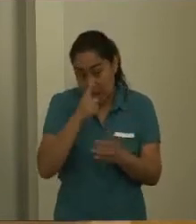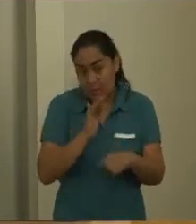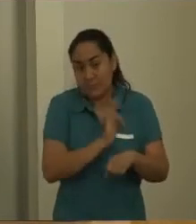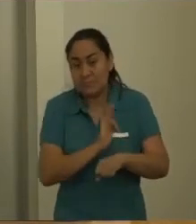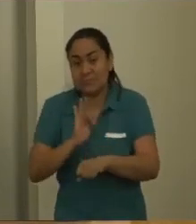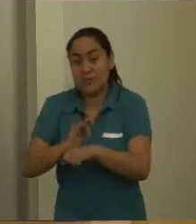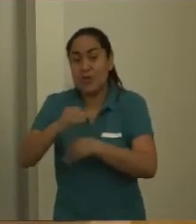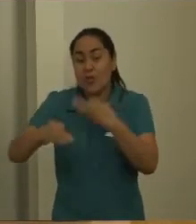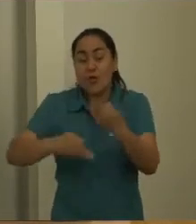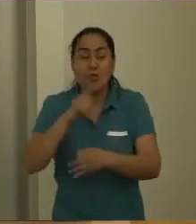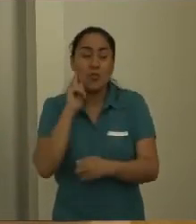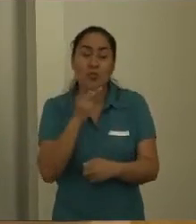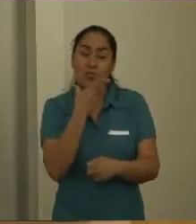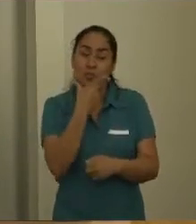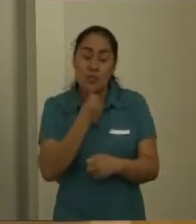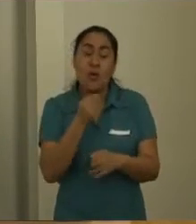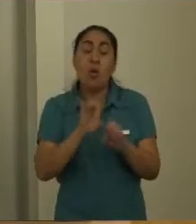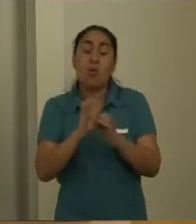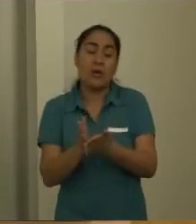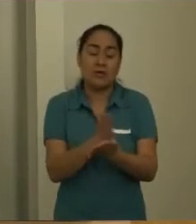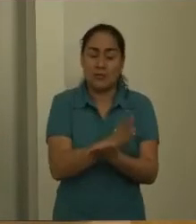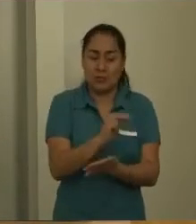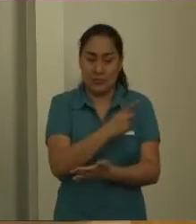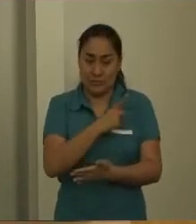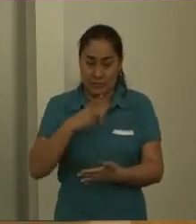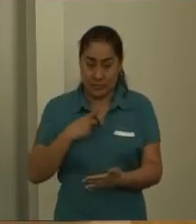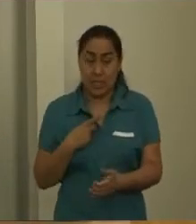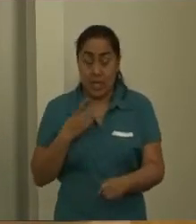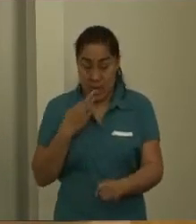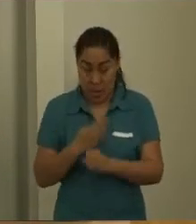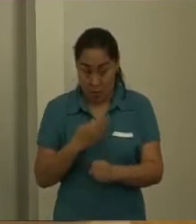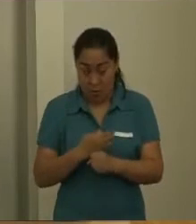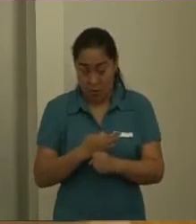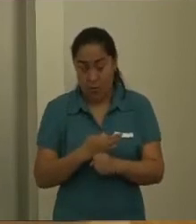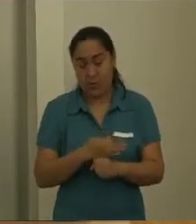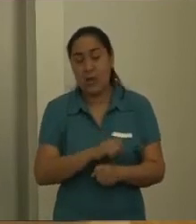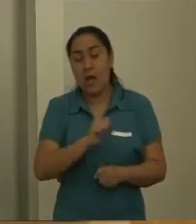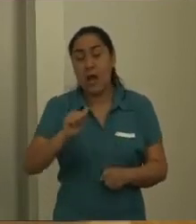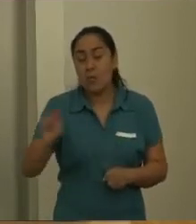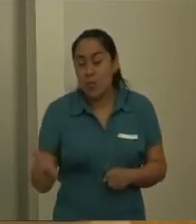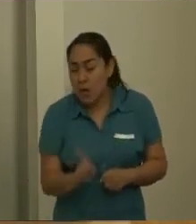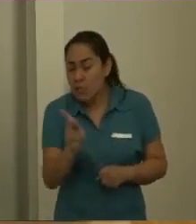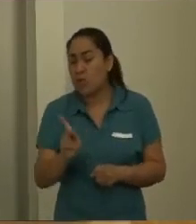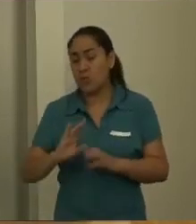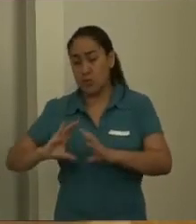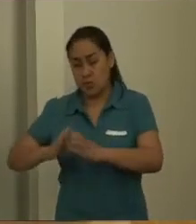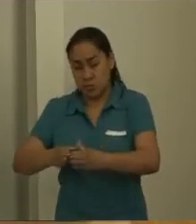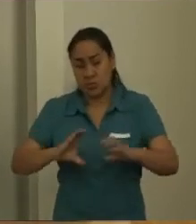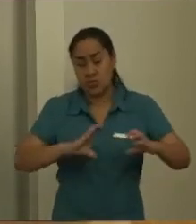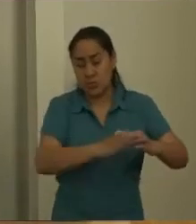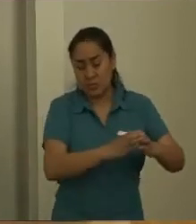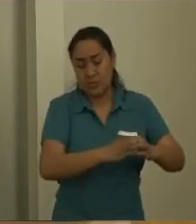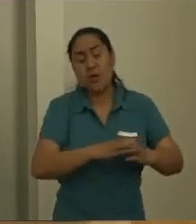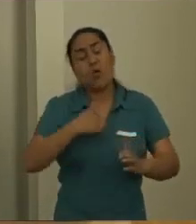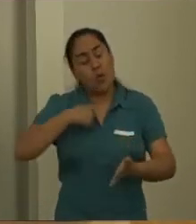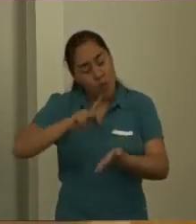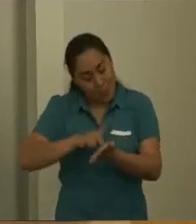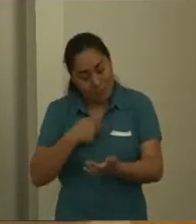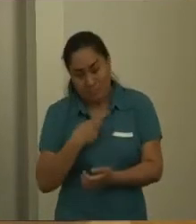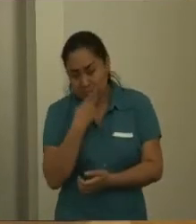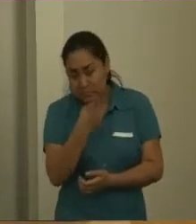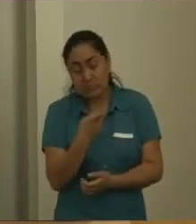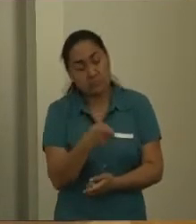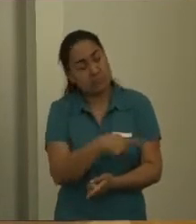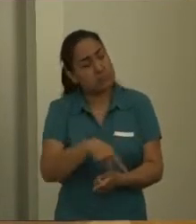sin dejar a nadie atrás en este camino los pueblos y comunidades deben ser reitero los